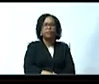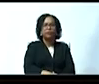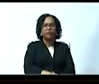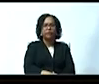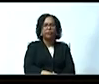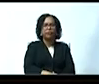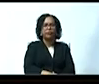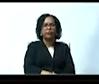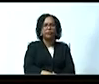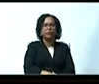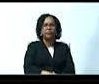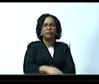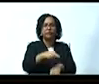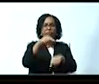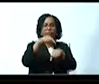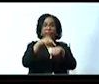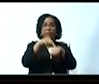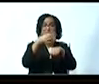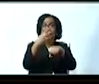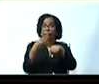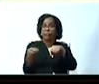Voten, por favor, se termina el tiempo.